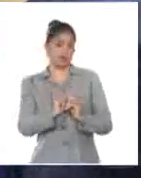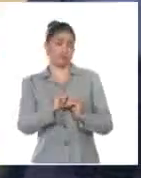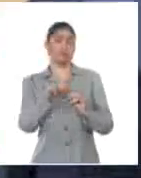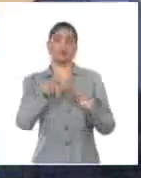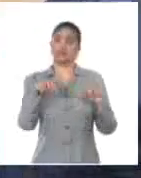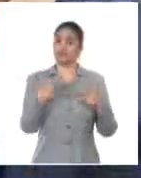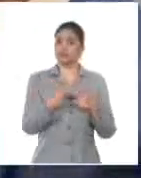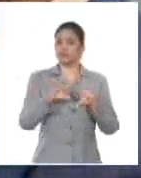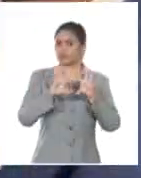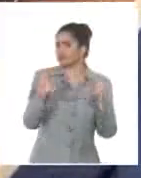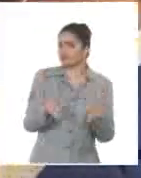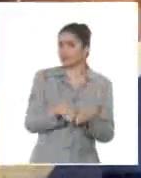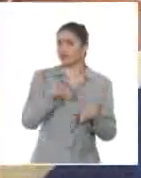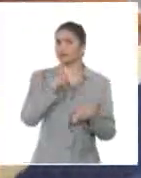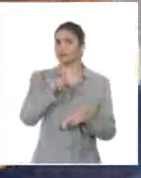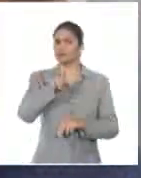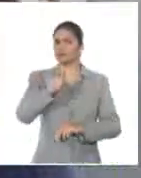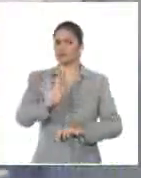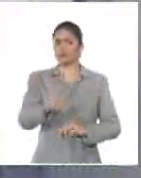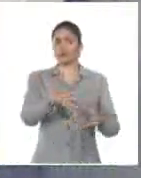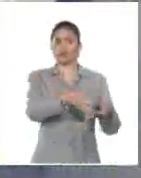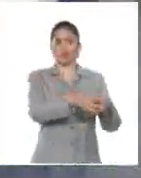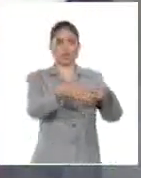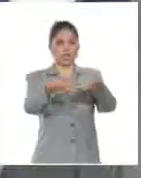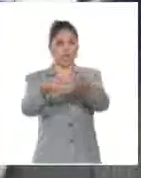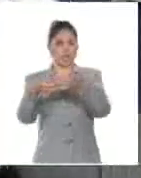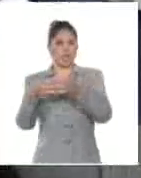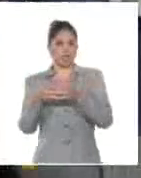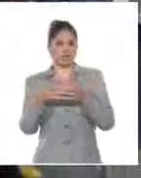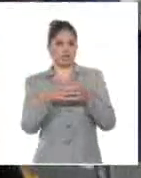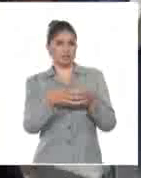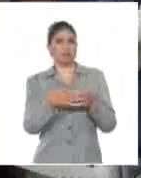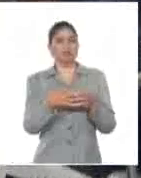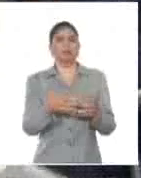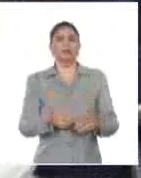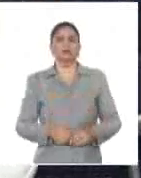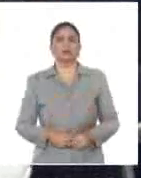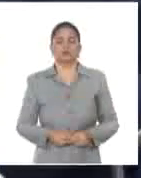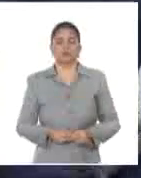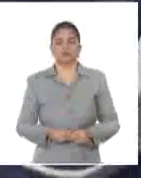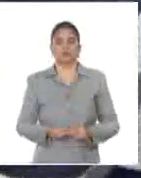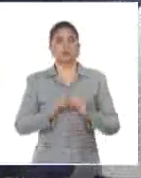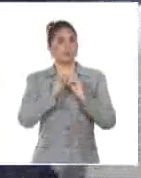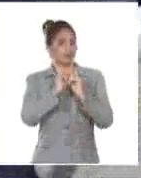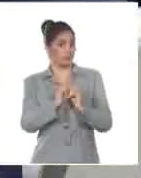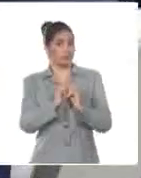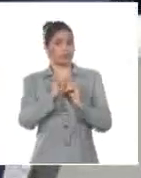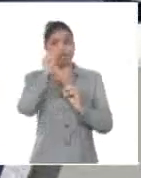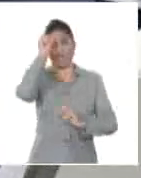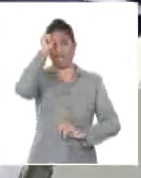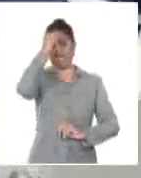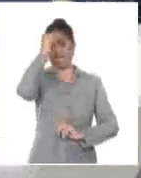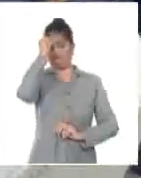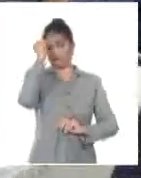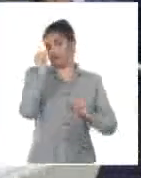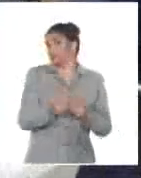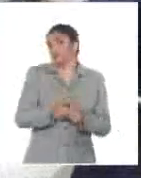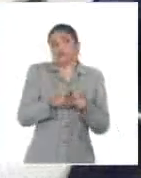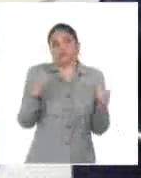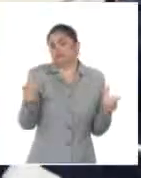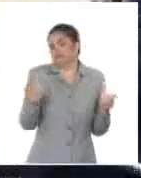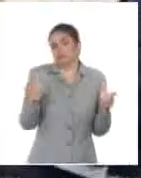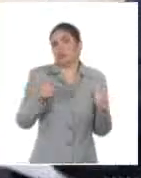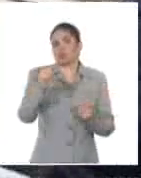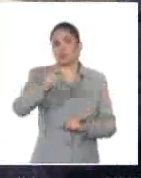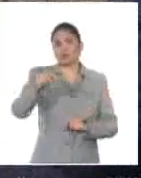a 194 equipos, una cifra inédita en estas lides, y considera que India reúne el potencial para retener la